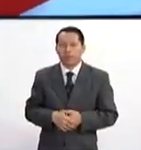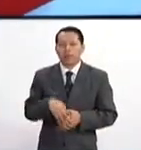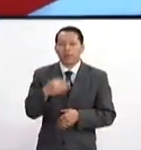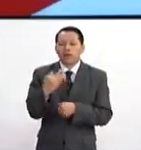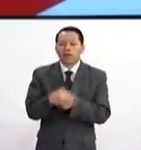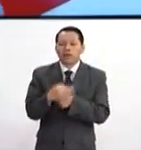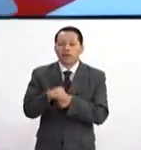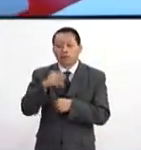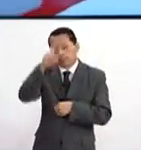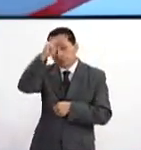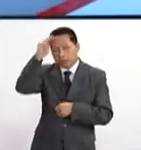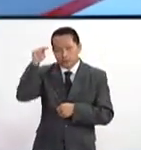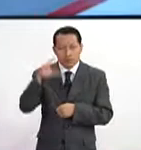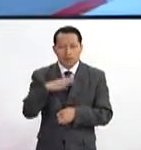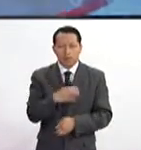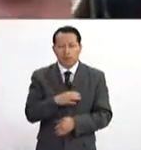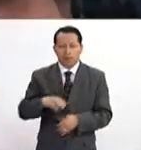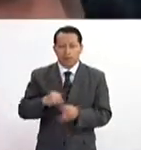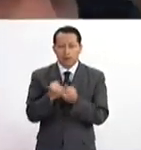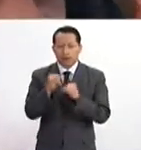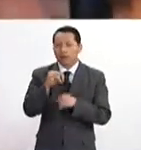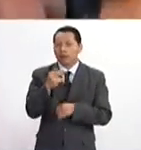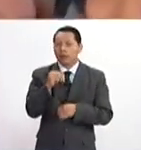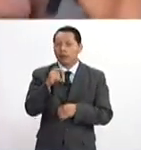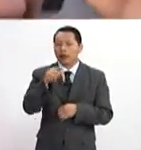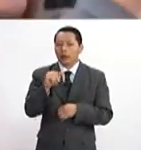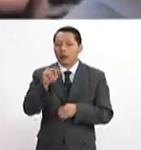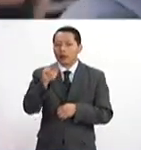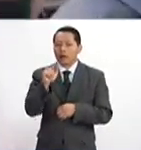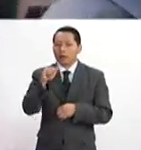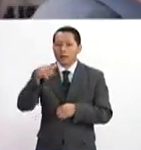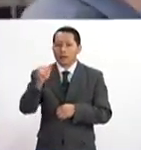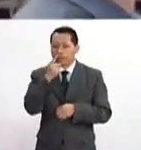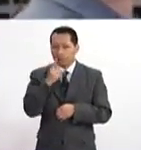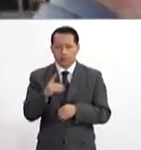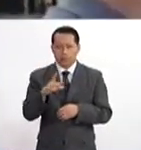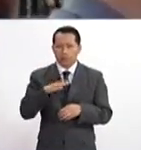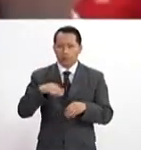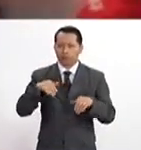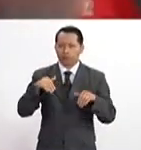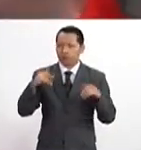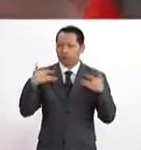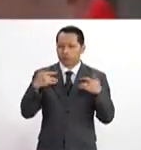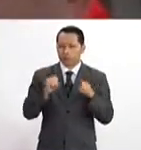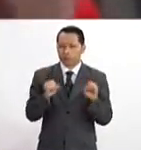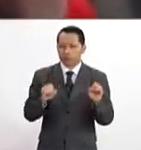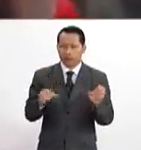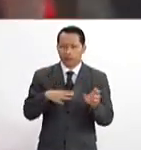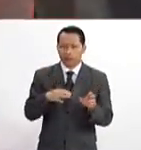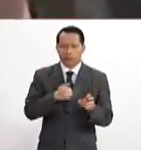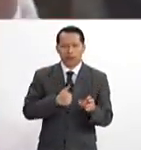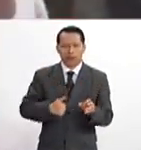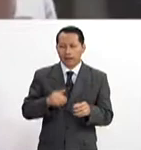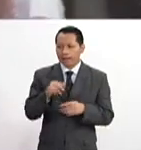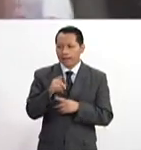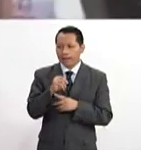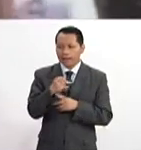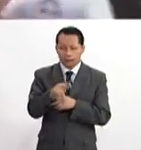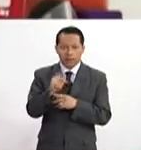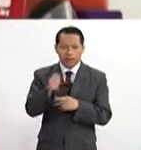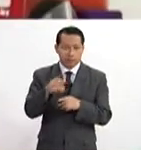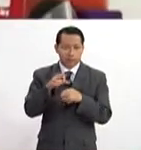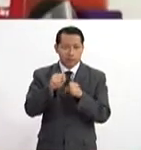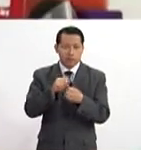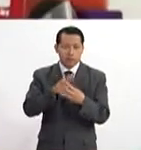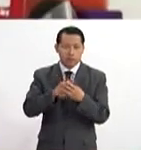Mientras que en Nayarit, el candidato independiente Hilario Ramírez Layín se deslindó del exfiscal de la entidad Edgar Beitia, quien está preso